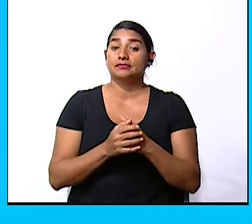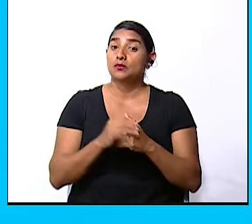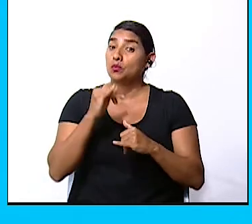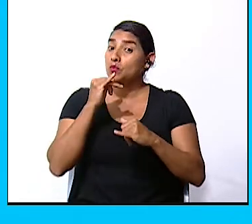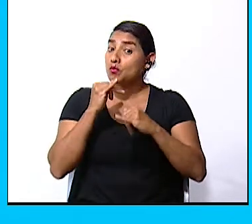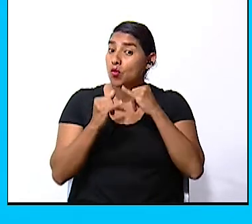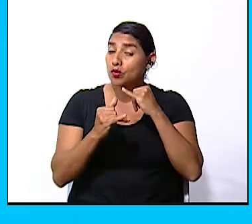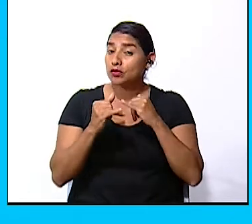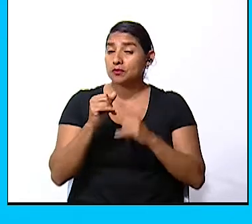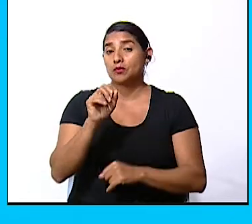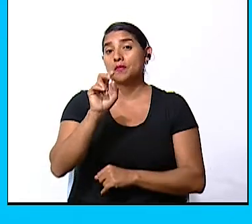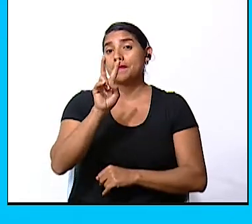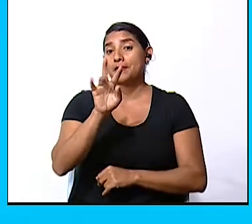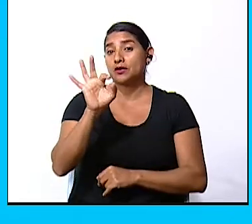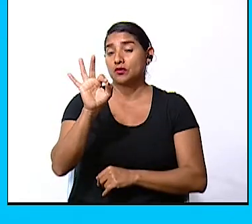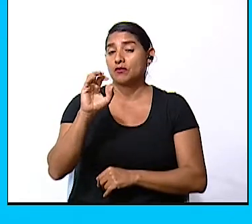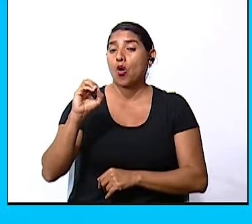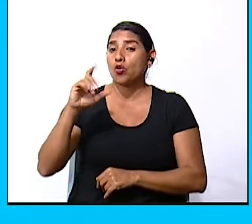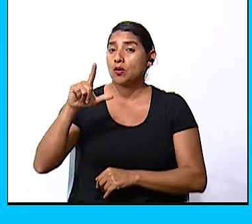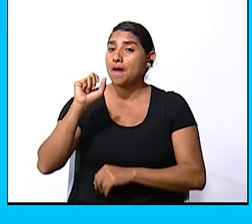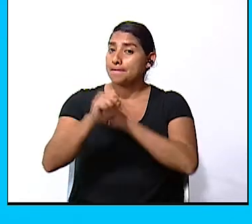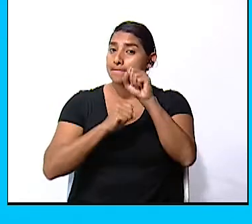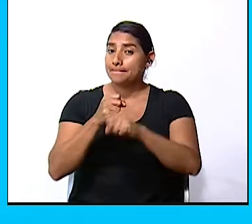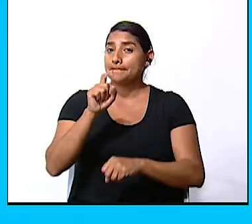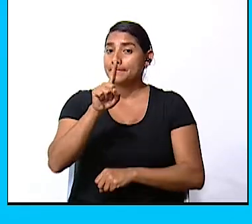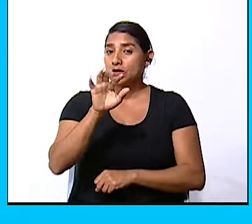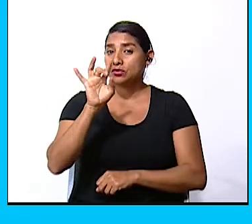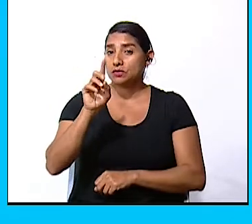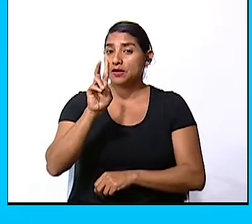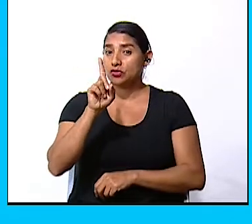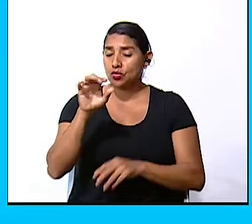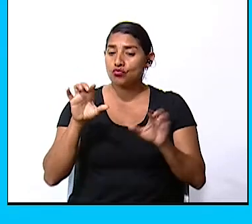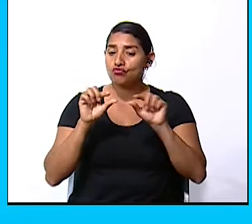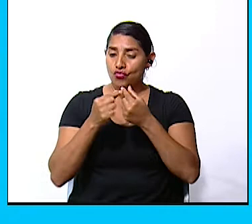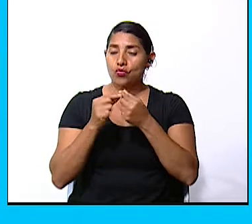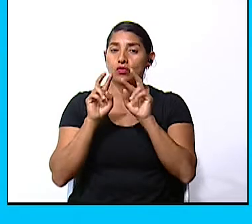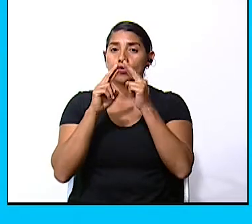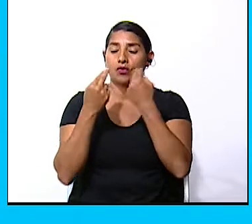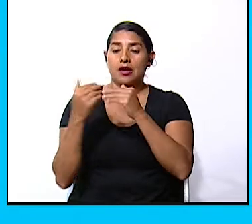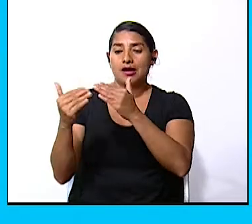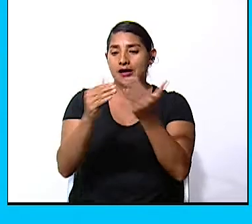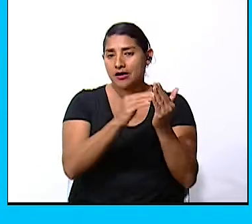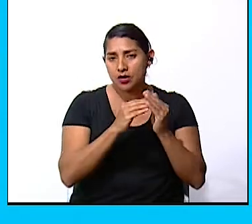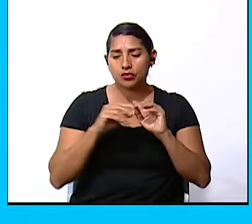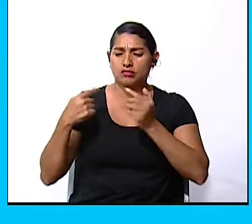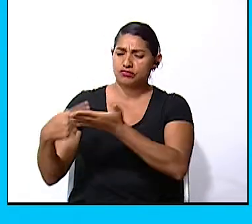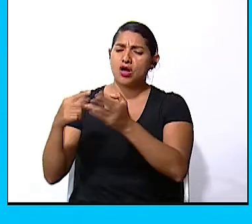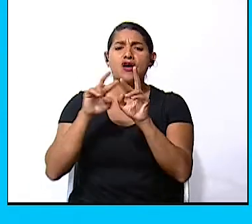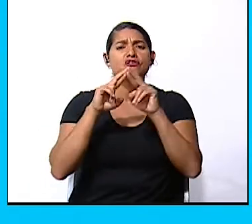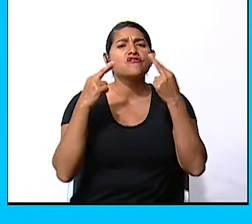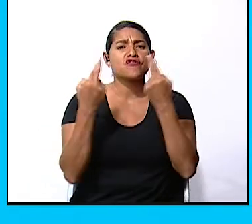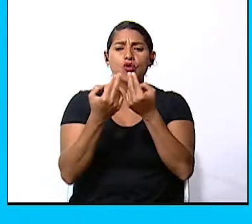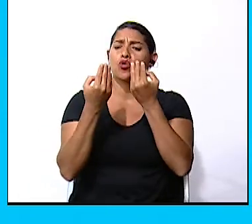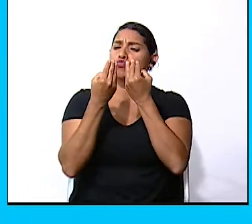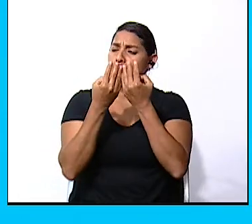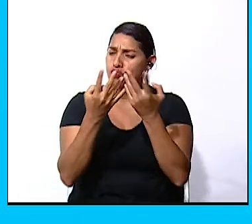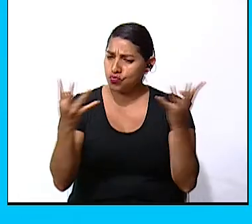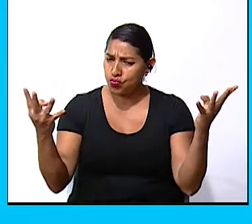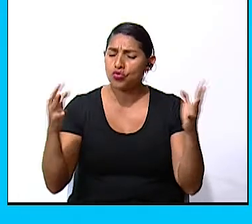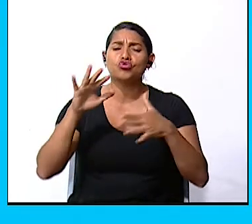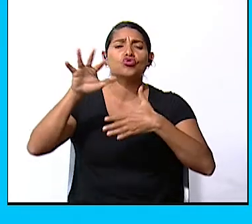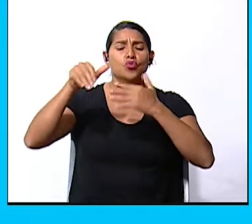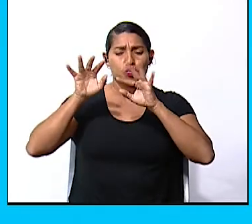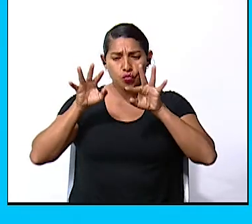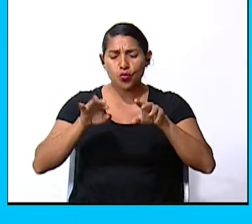Finalmente, el 29 de octubre de 1821, reunidos en Cartago en un cabildo abierto extraordinario, donde estuvo